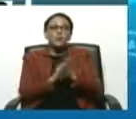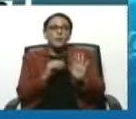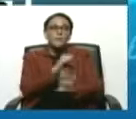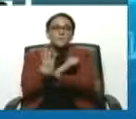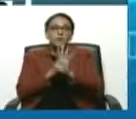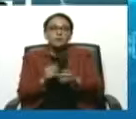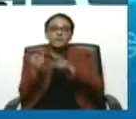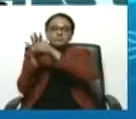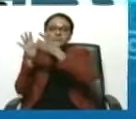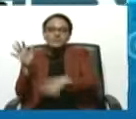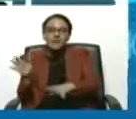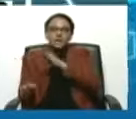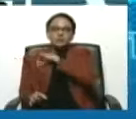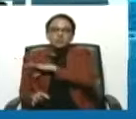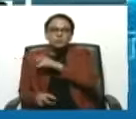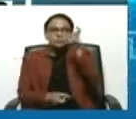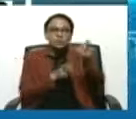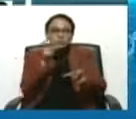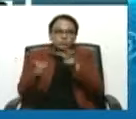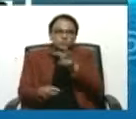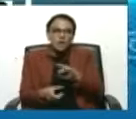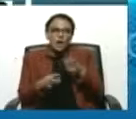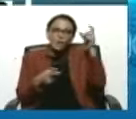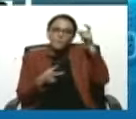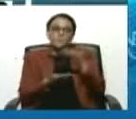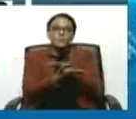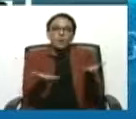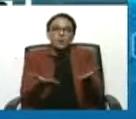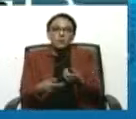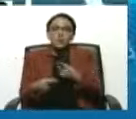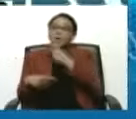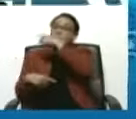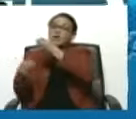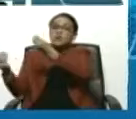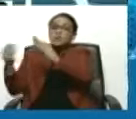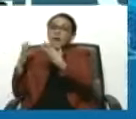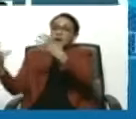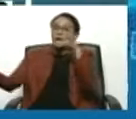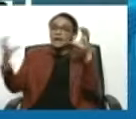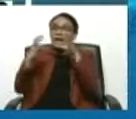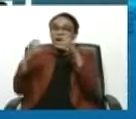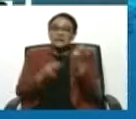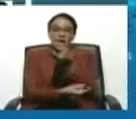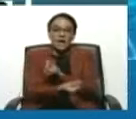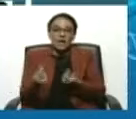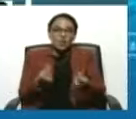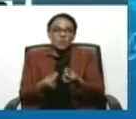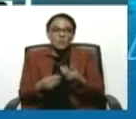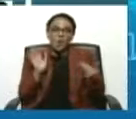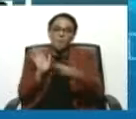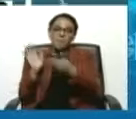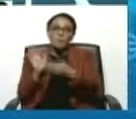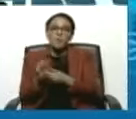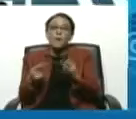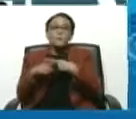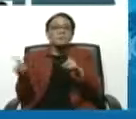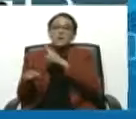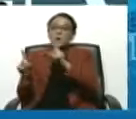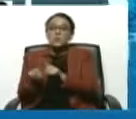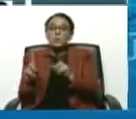pasado por una guerra económica, se nos ha hecho de todo, pero no pudieron con nosotros, ni